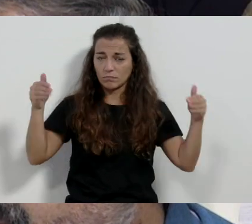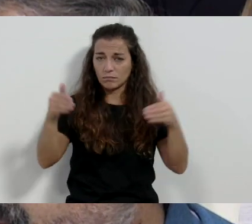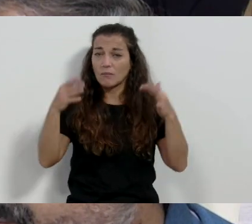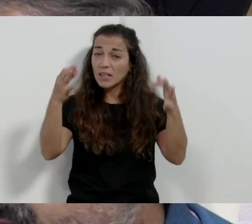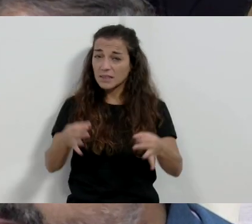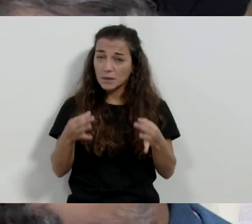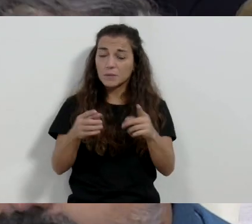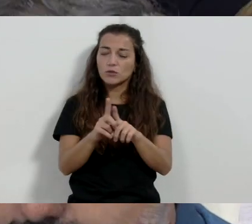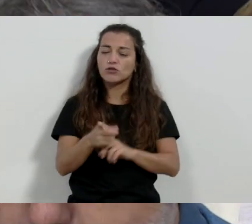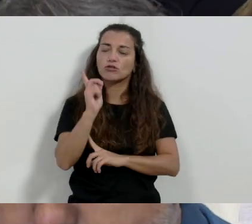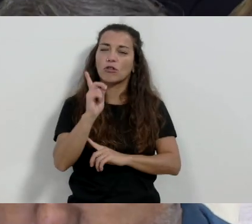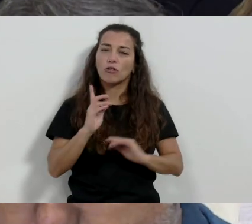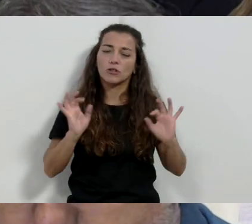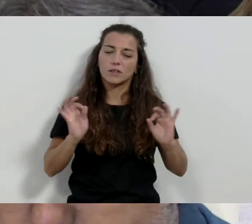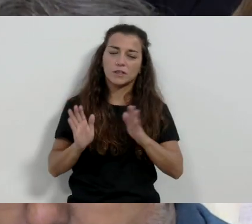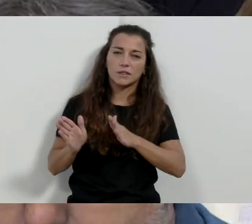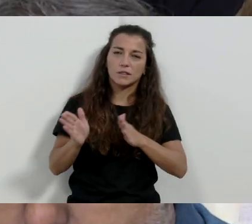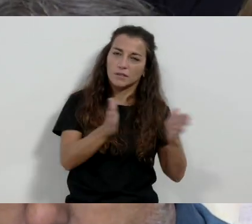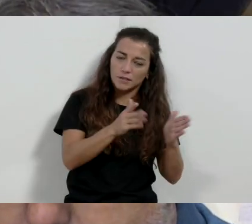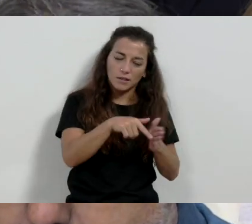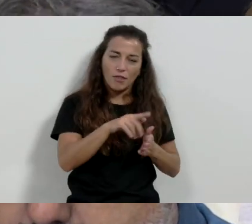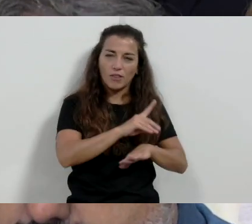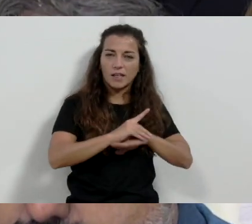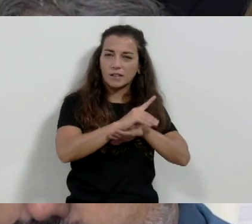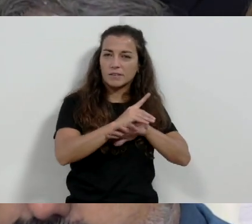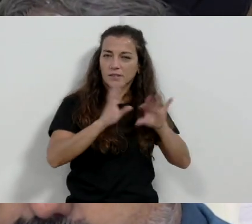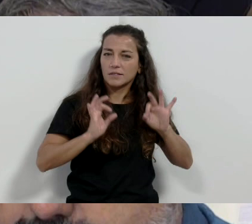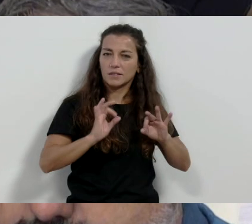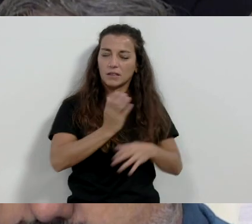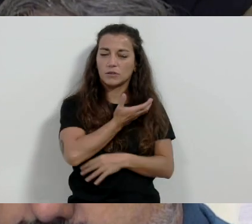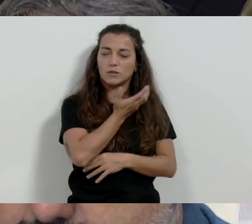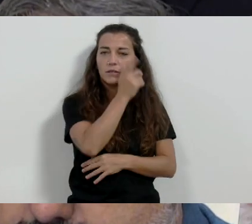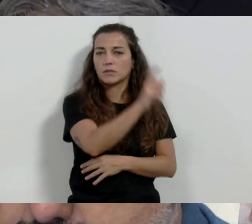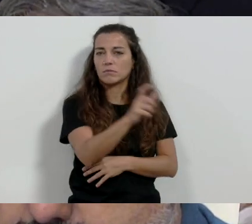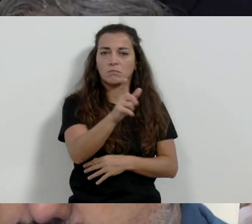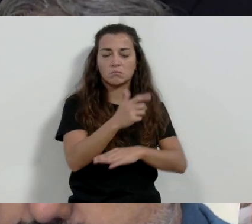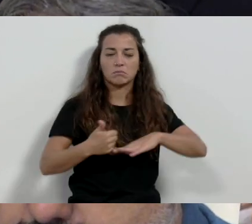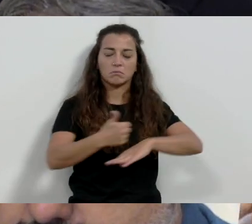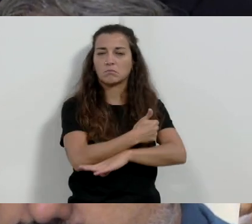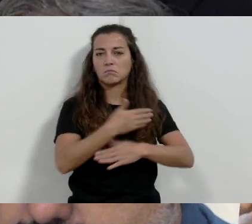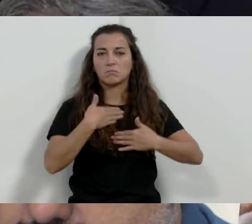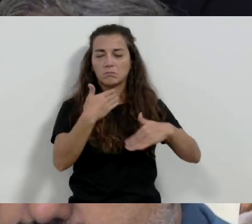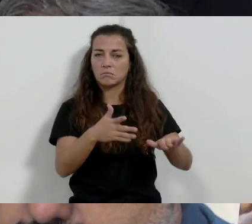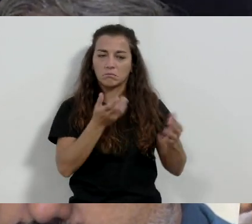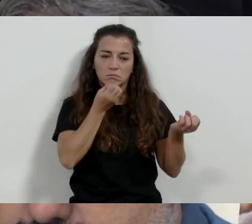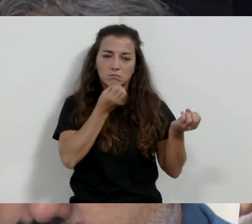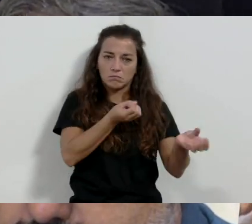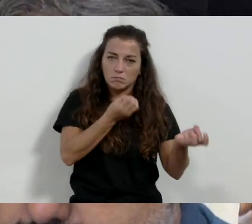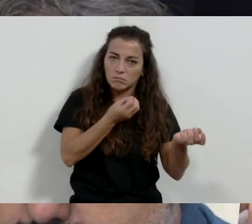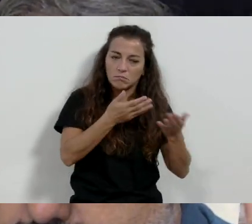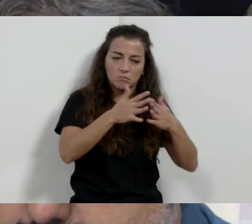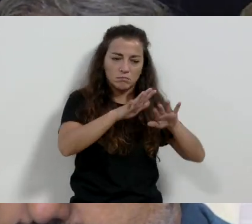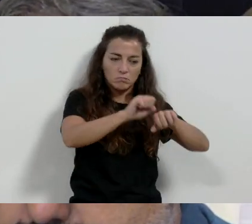parte digital del ayuntamiento, ¿no?, en el que cualquier ciudadano puede encontrar muchísima información